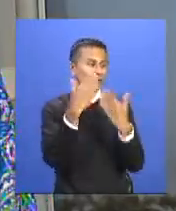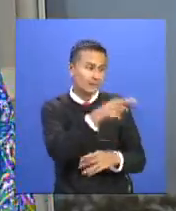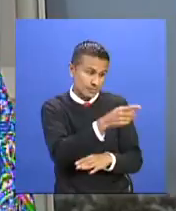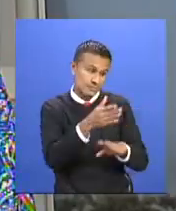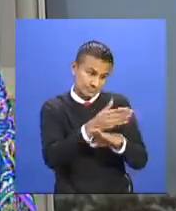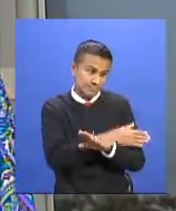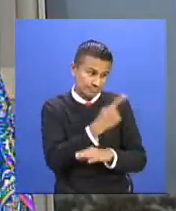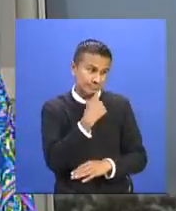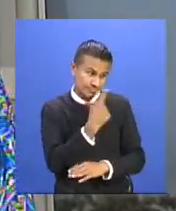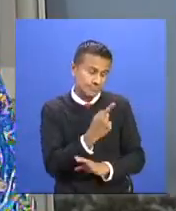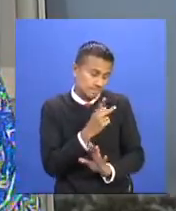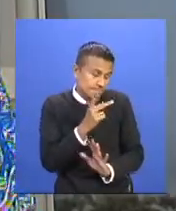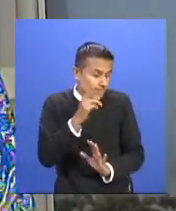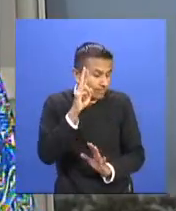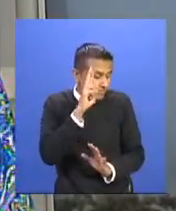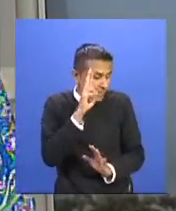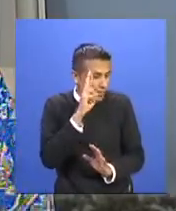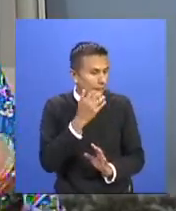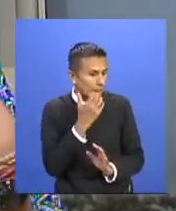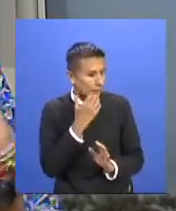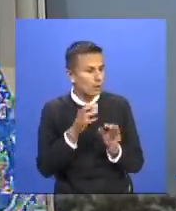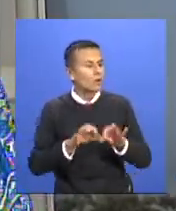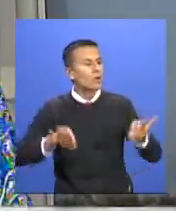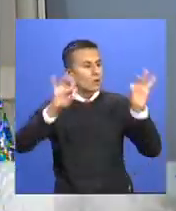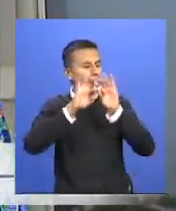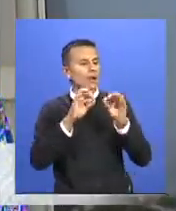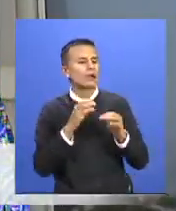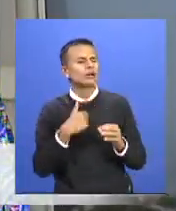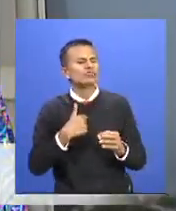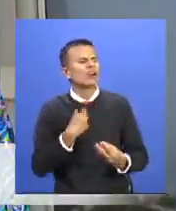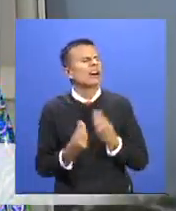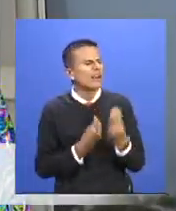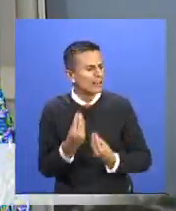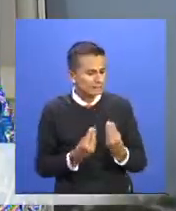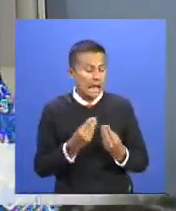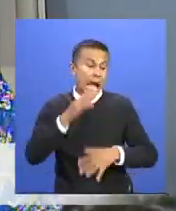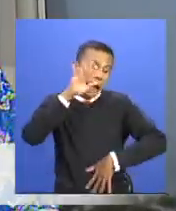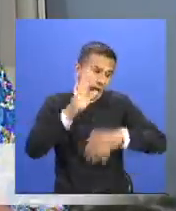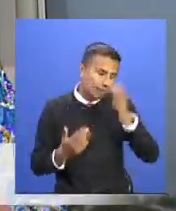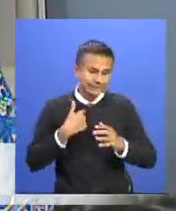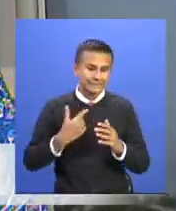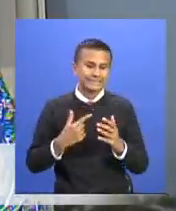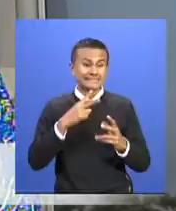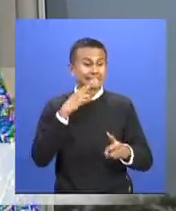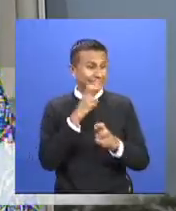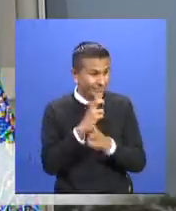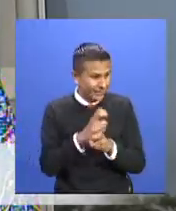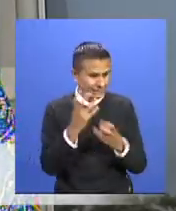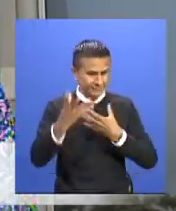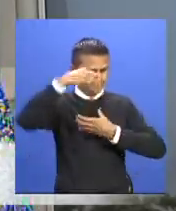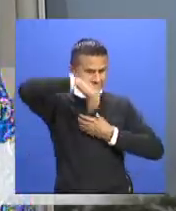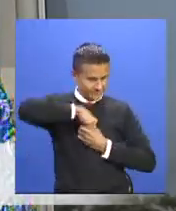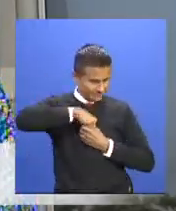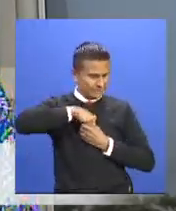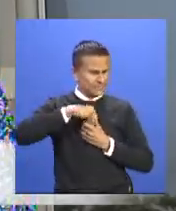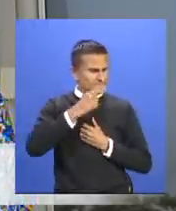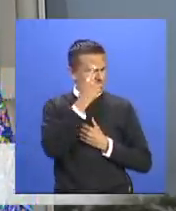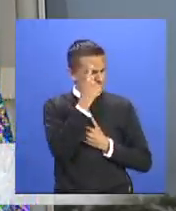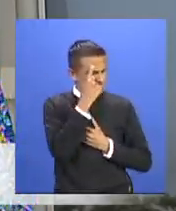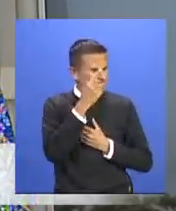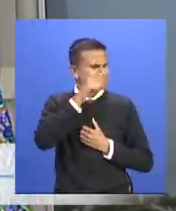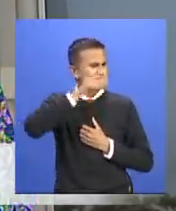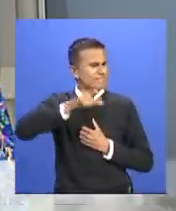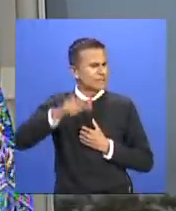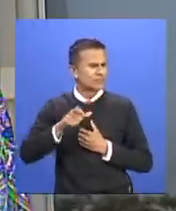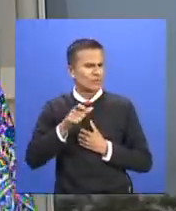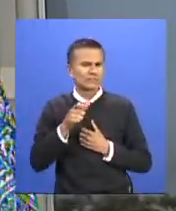súper importante porque de alguna manera sale de ese entorno organizacional que a veces es duro, encasillado, y la gente empieza